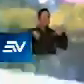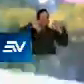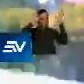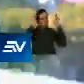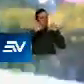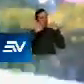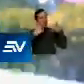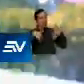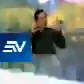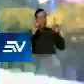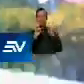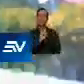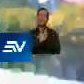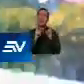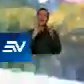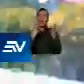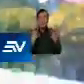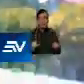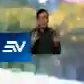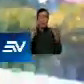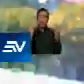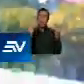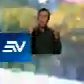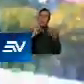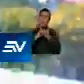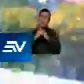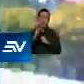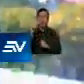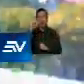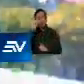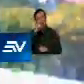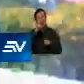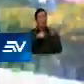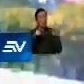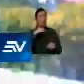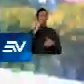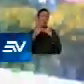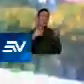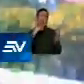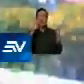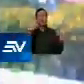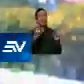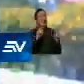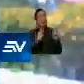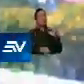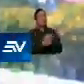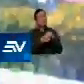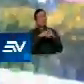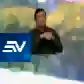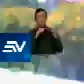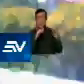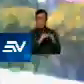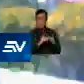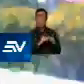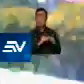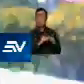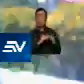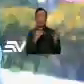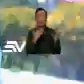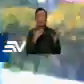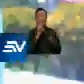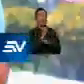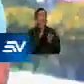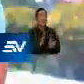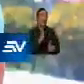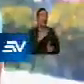en casa. Ya suficiente problema tenemos con el virus como para andar lidiando con la desobediencia ciudadana. Los ecuatorianos no necesitamos